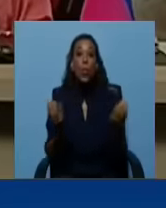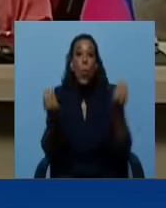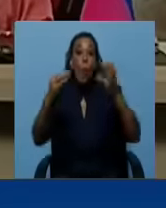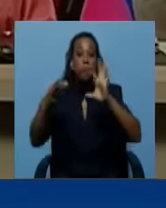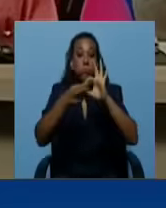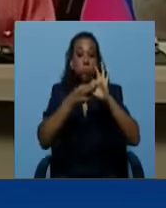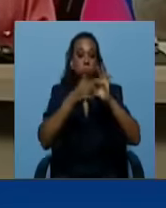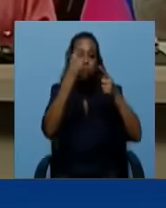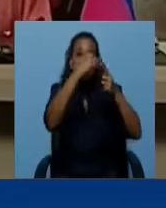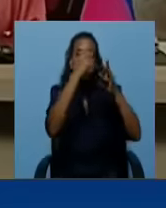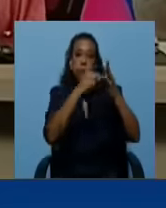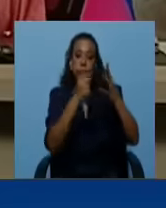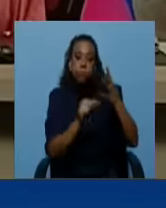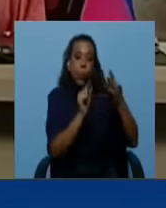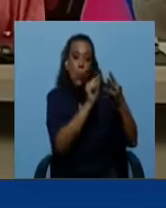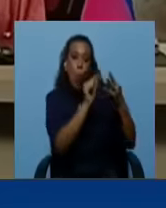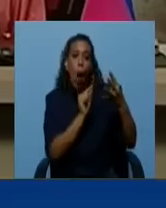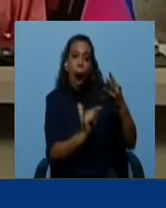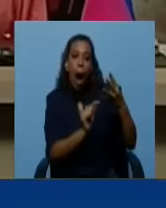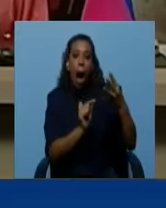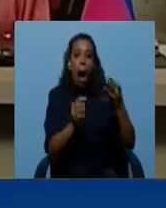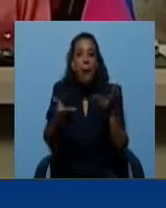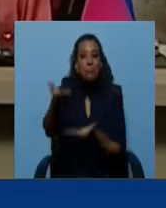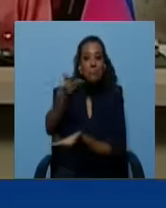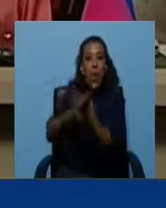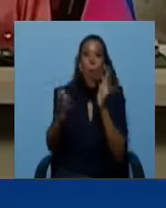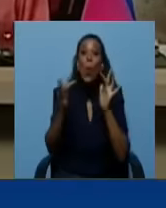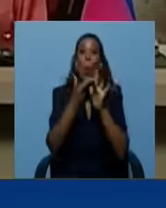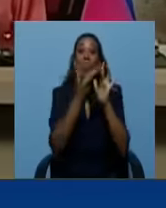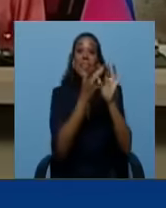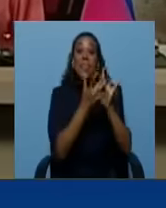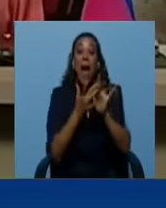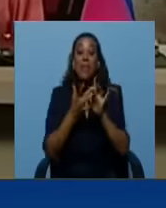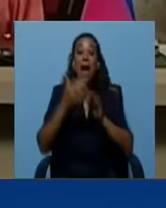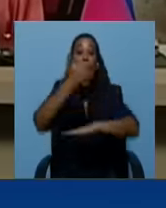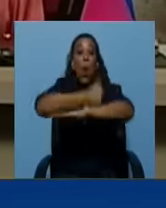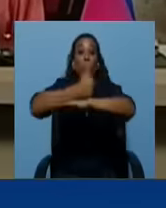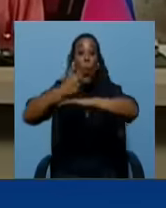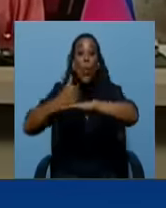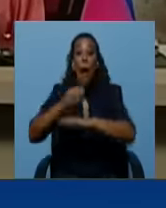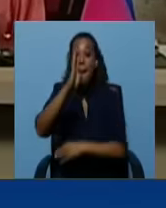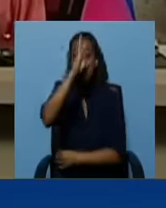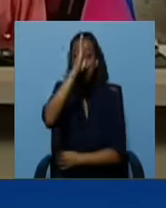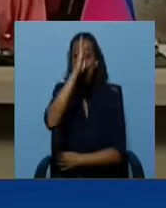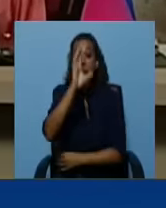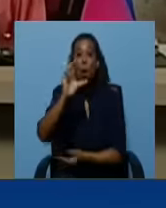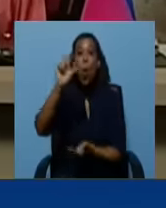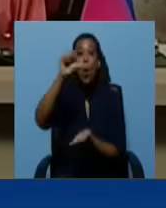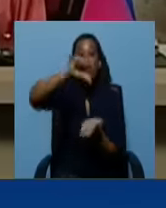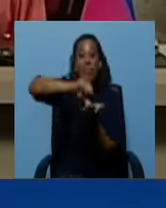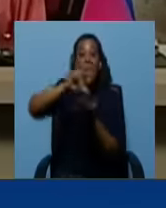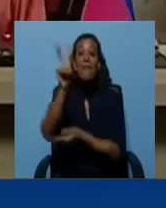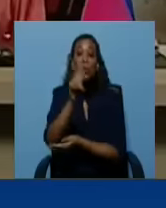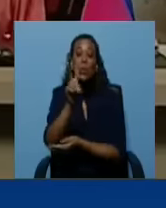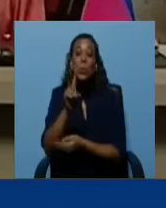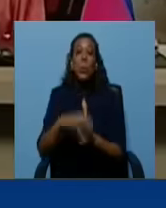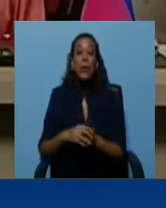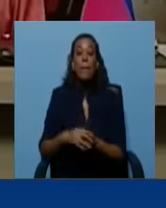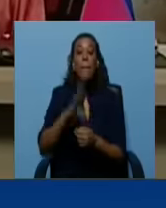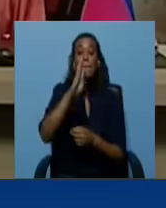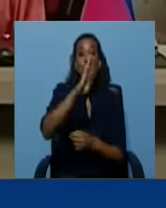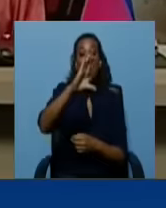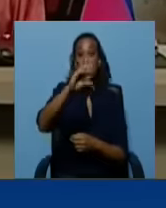combinación y una sinergia perfecta con las autoridades del Banco Central de Venezuela, su